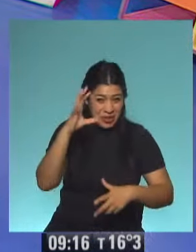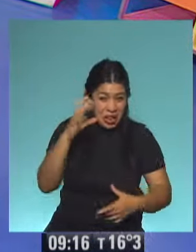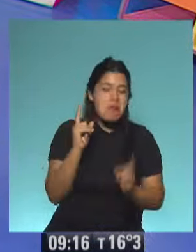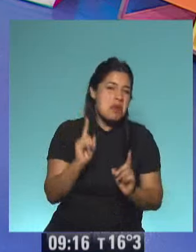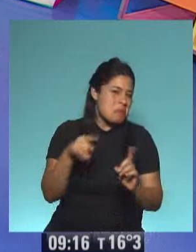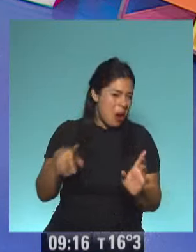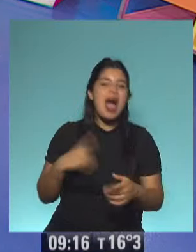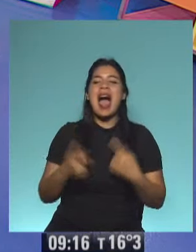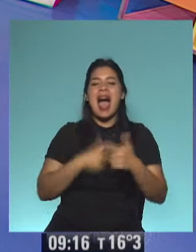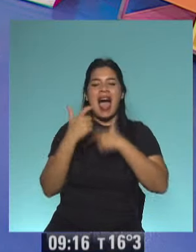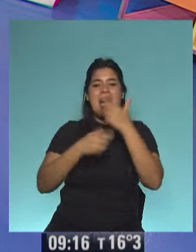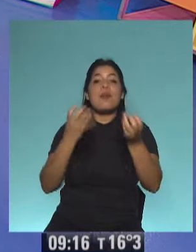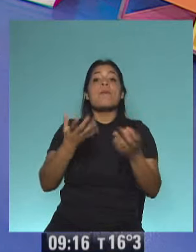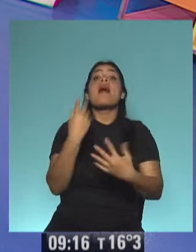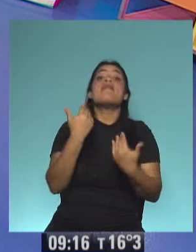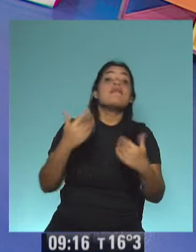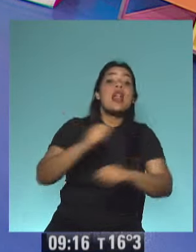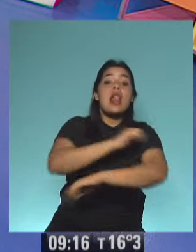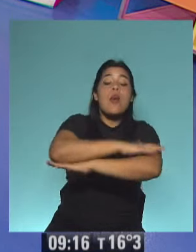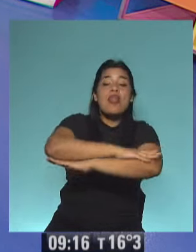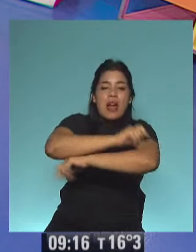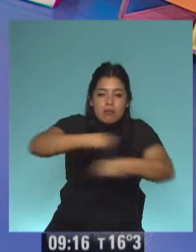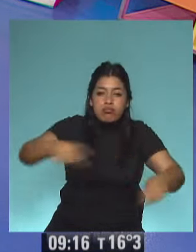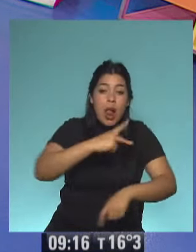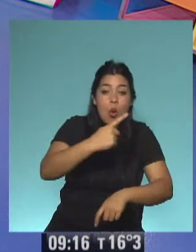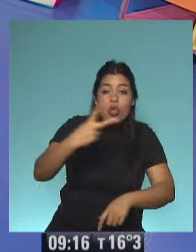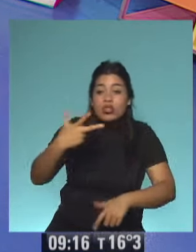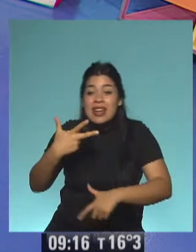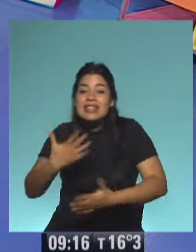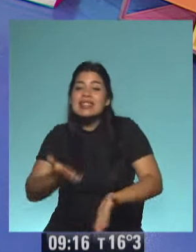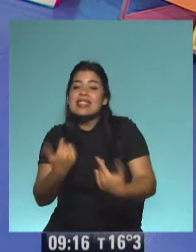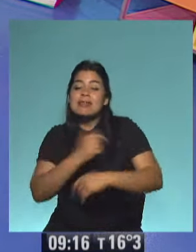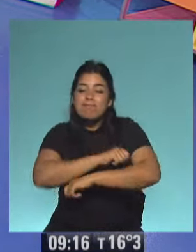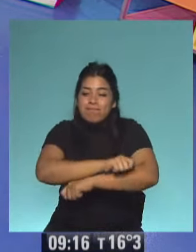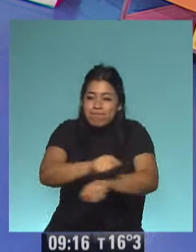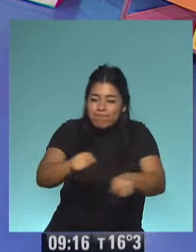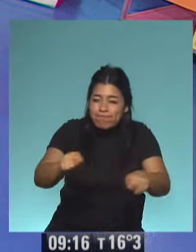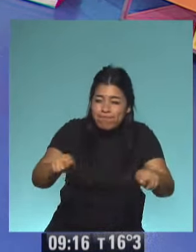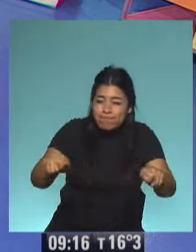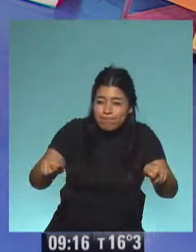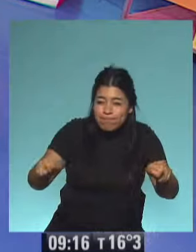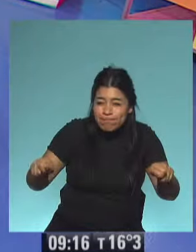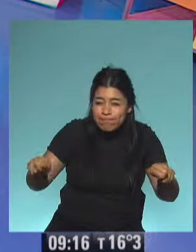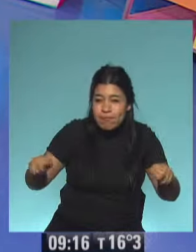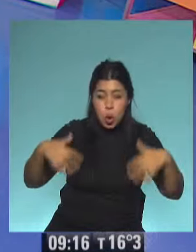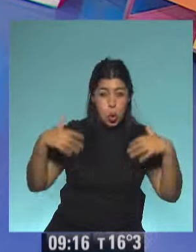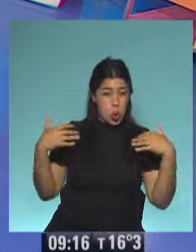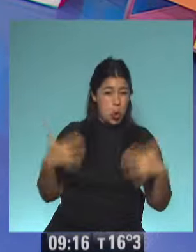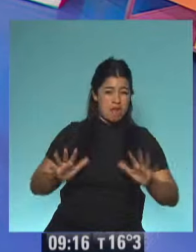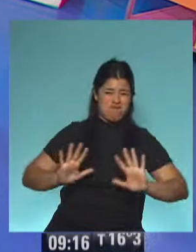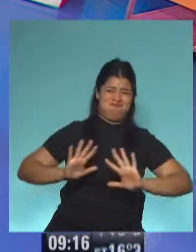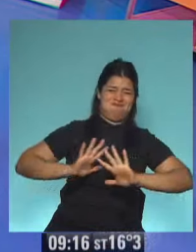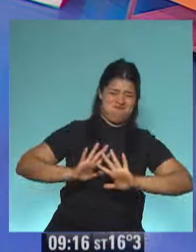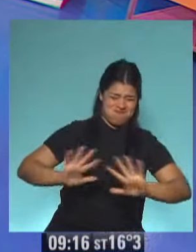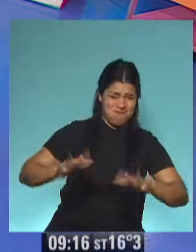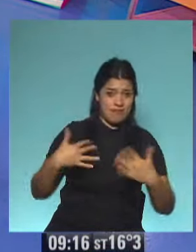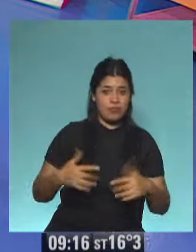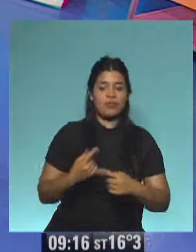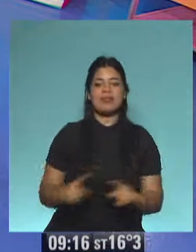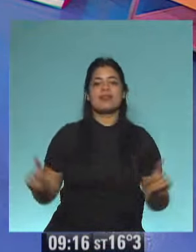lado. A la una, a las dos y a las tres. ¡Abrimos! ¡Ay, qué la